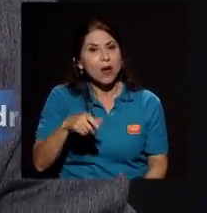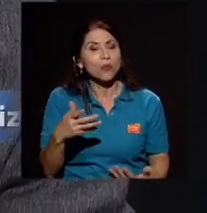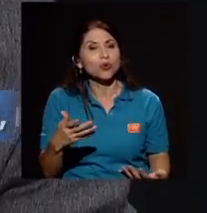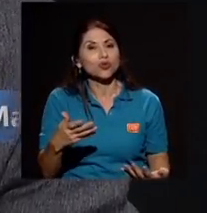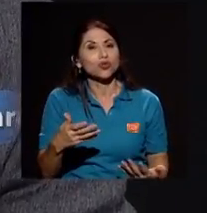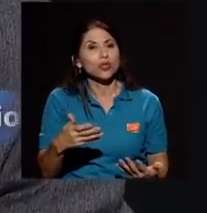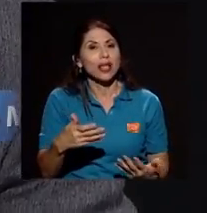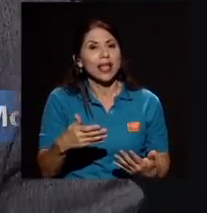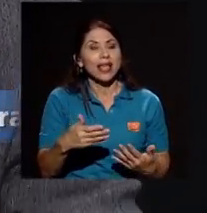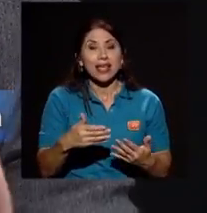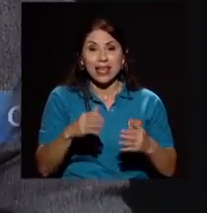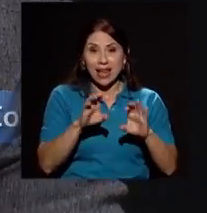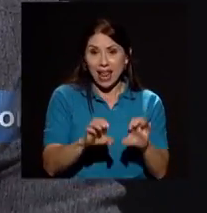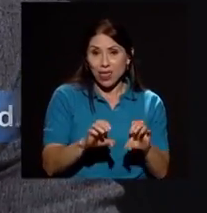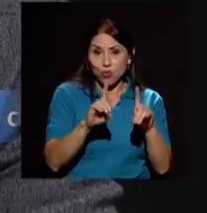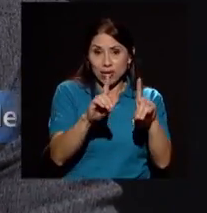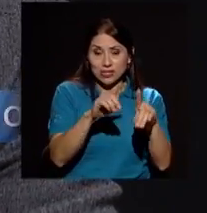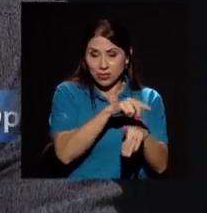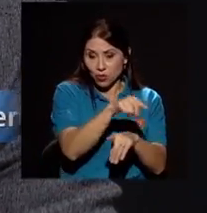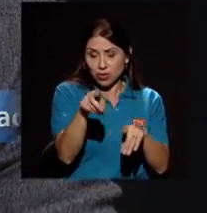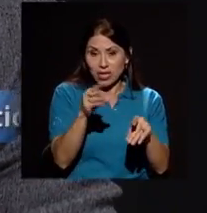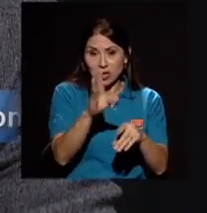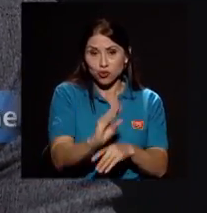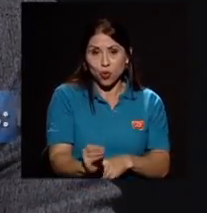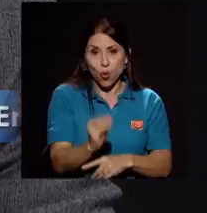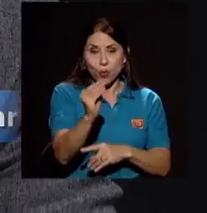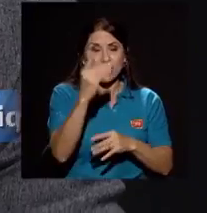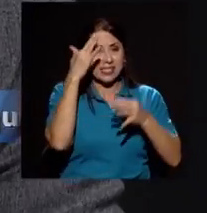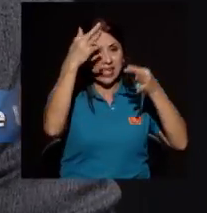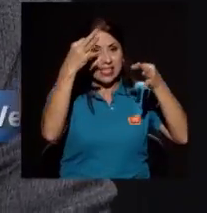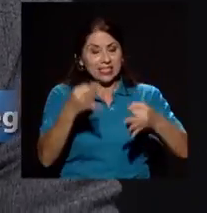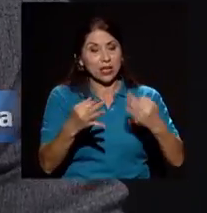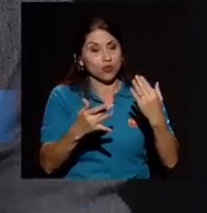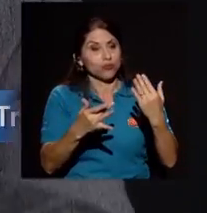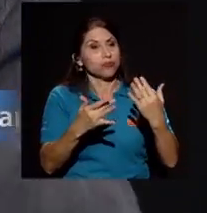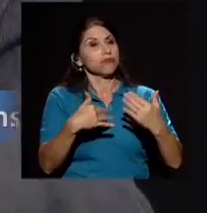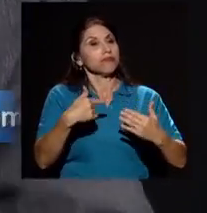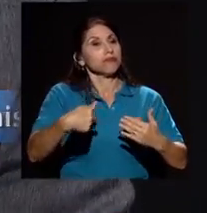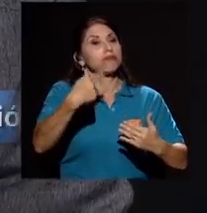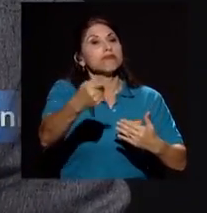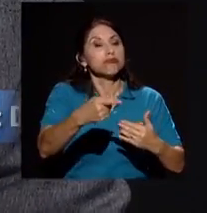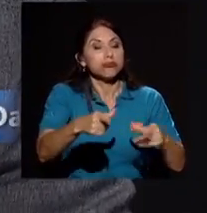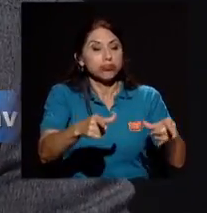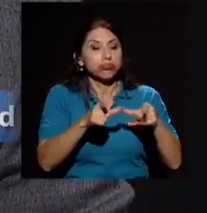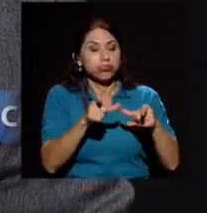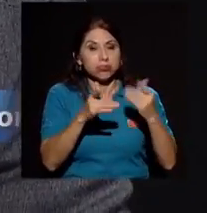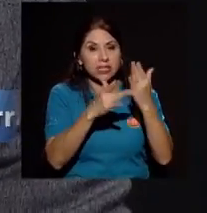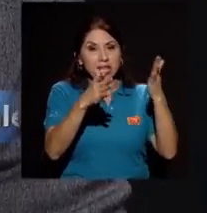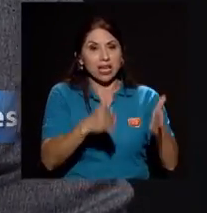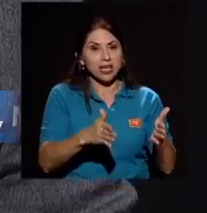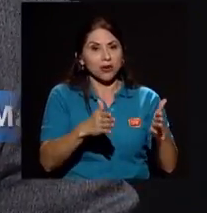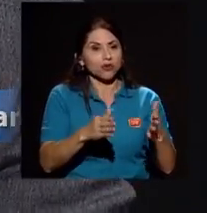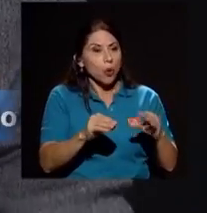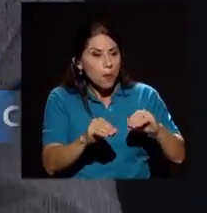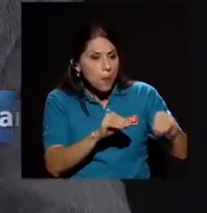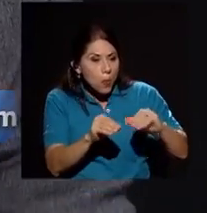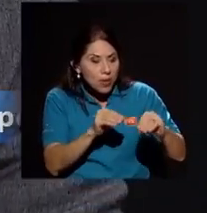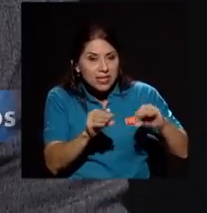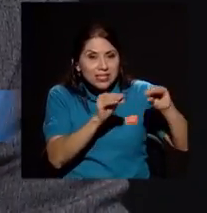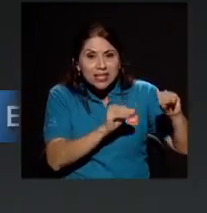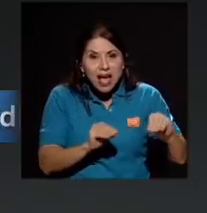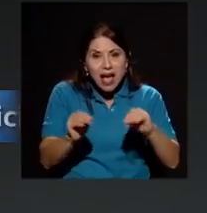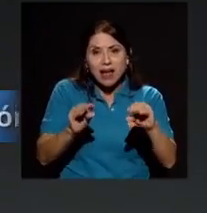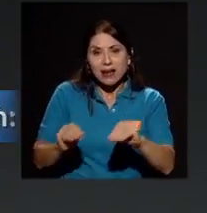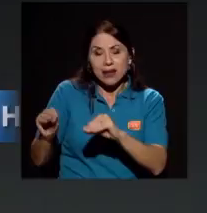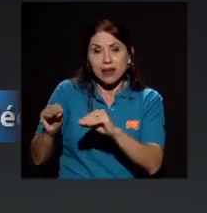en la educación de los muchachos que decidieron ser técnicos para que si después se les presenta una oportunidad como a pedro en el